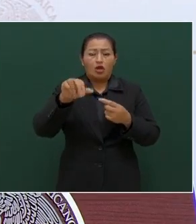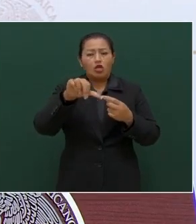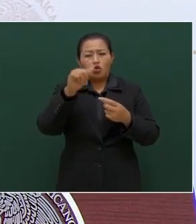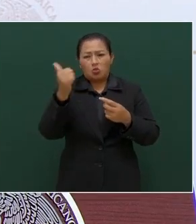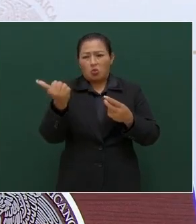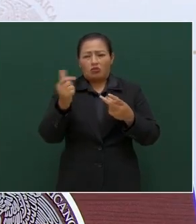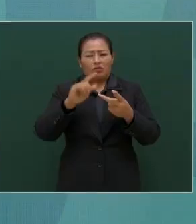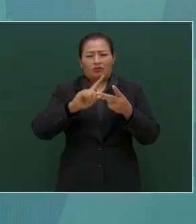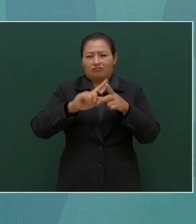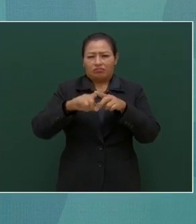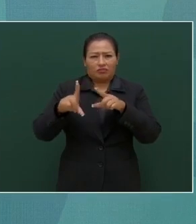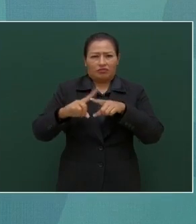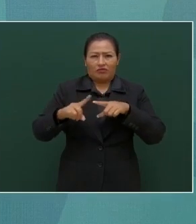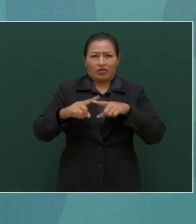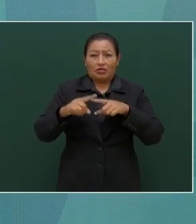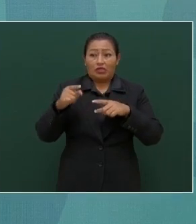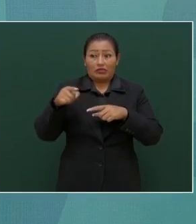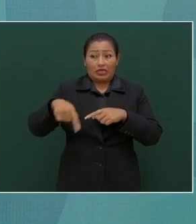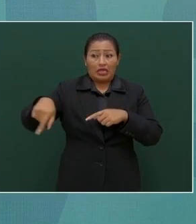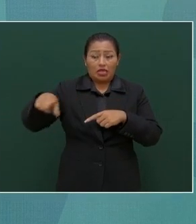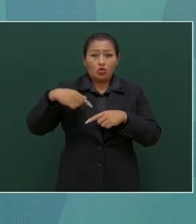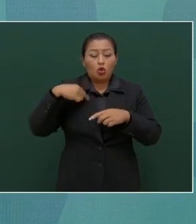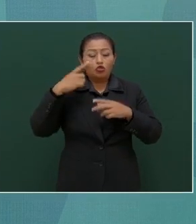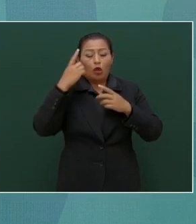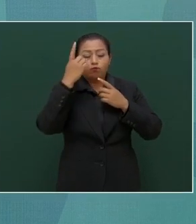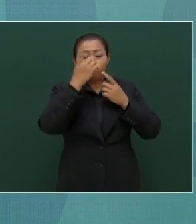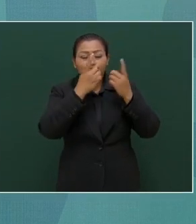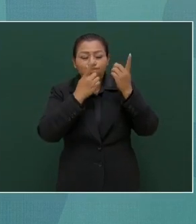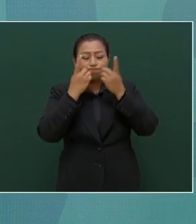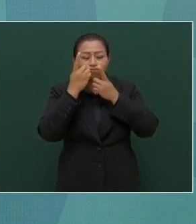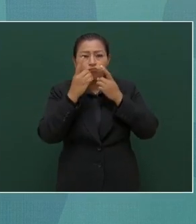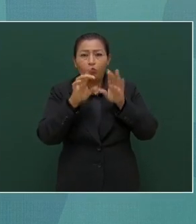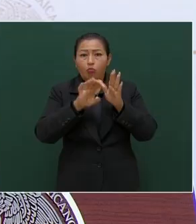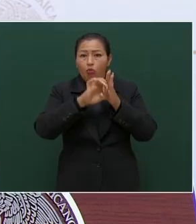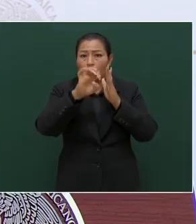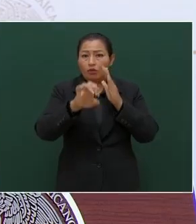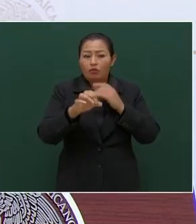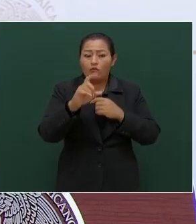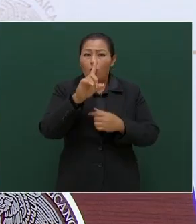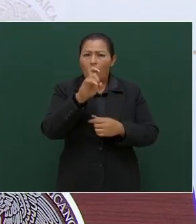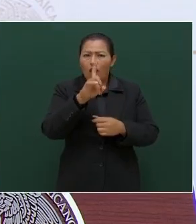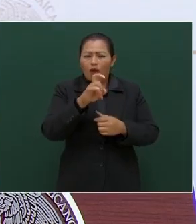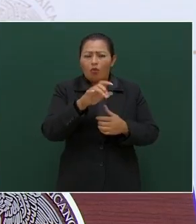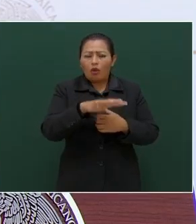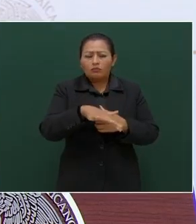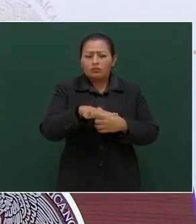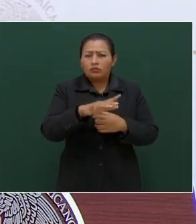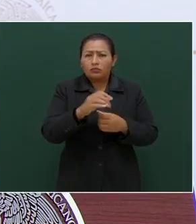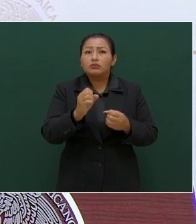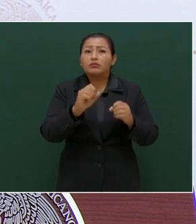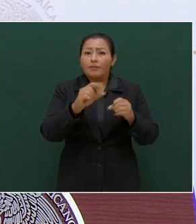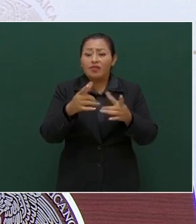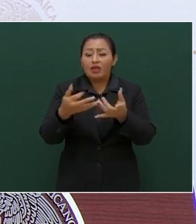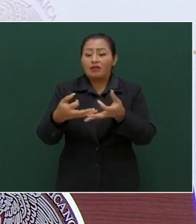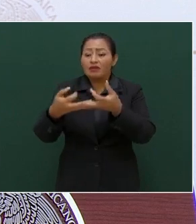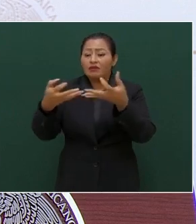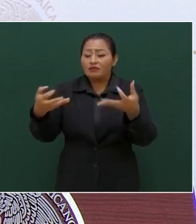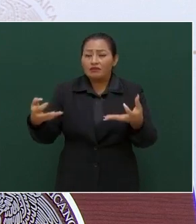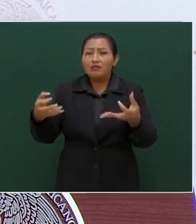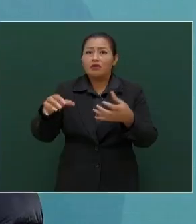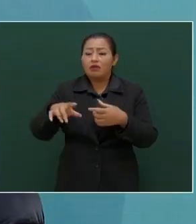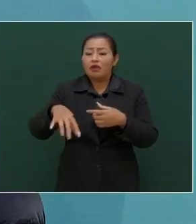otras más, que han hecho todo un diagnóstico no solamente de la calidad del agua, sino también de la calidad del suelo, del